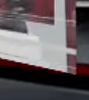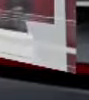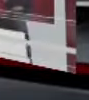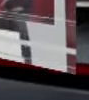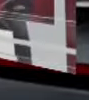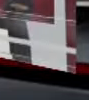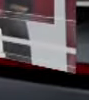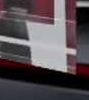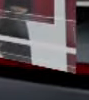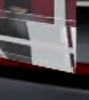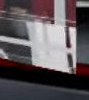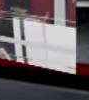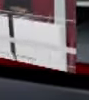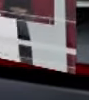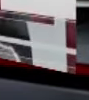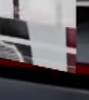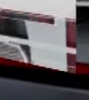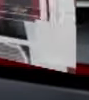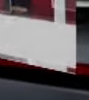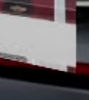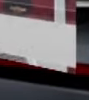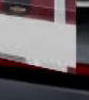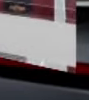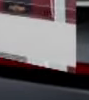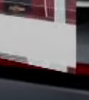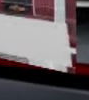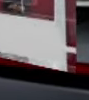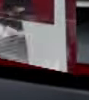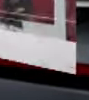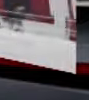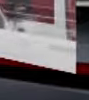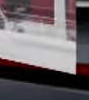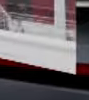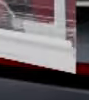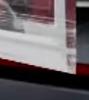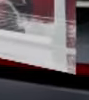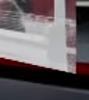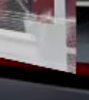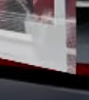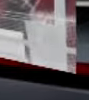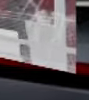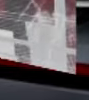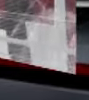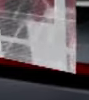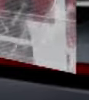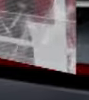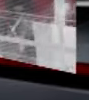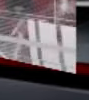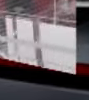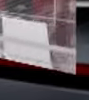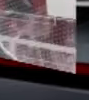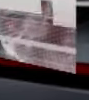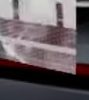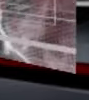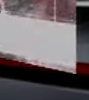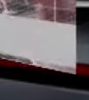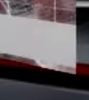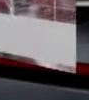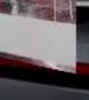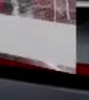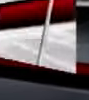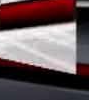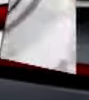En información nacional, agradece el presidente López Obrador trabajo de diputados por garantizar recursos para los programas